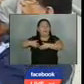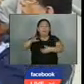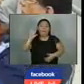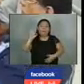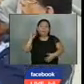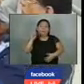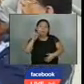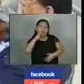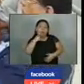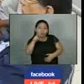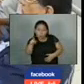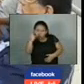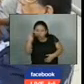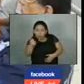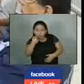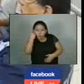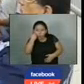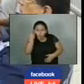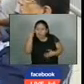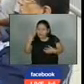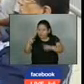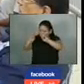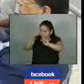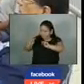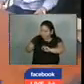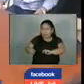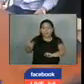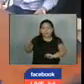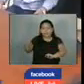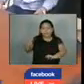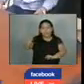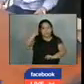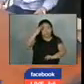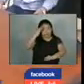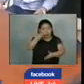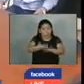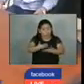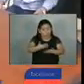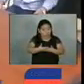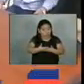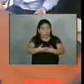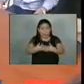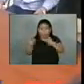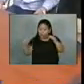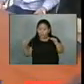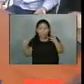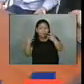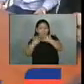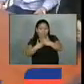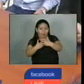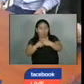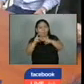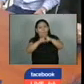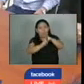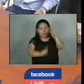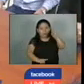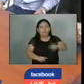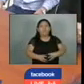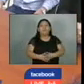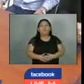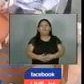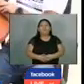la Fiscalía General, al joven se le practicaron los análisis requeridos para comprobar que se tratara de la persona